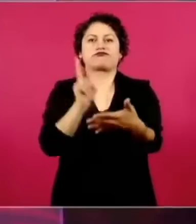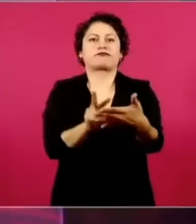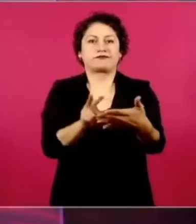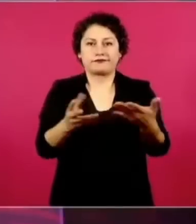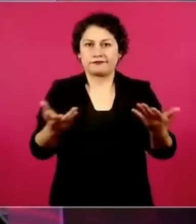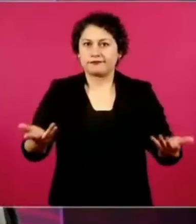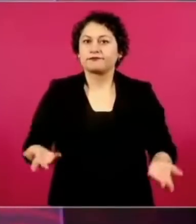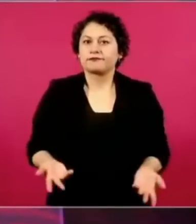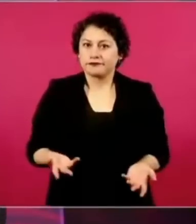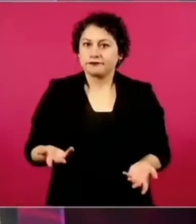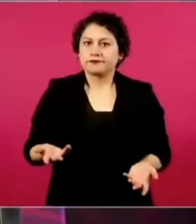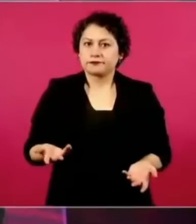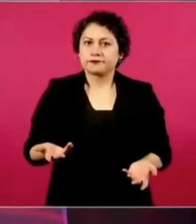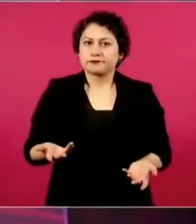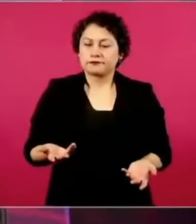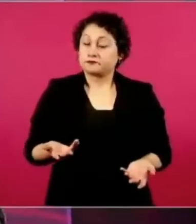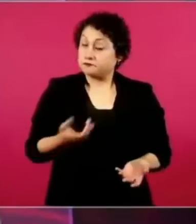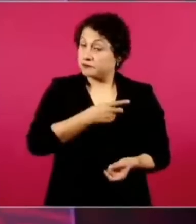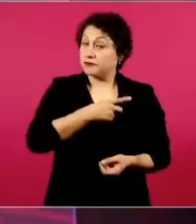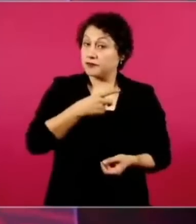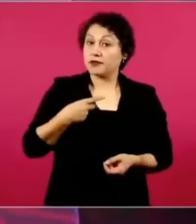y que se esté informando